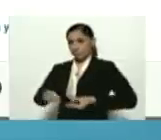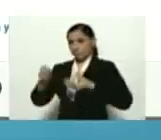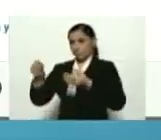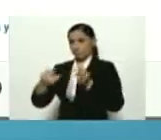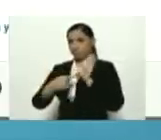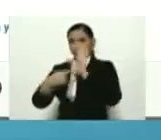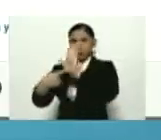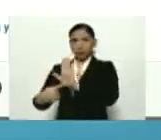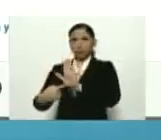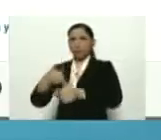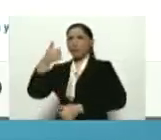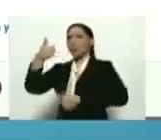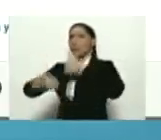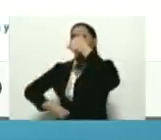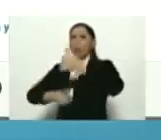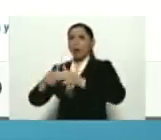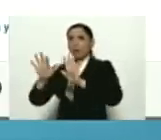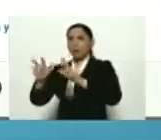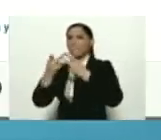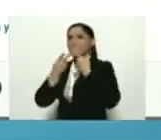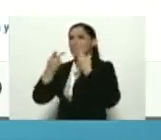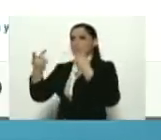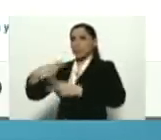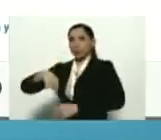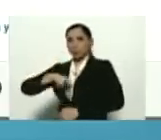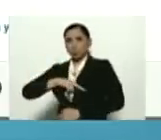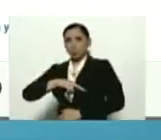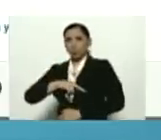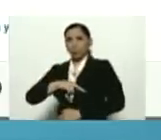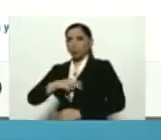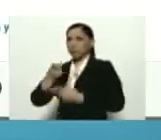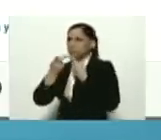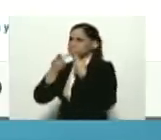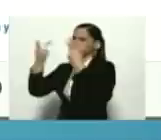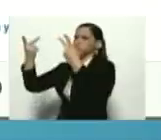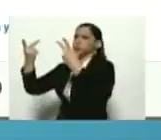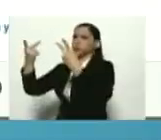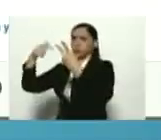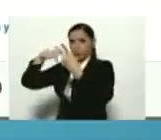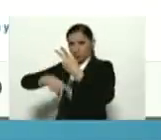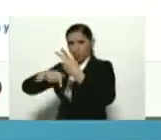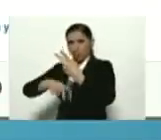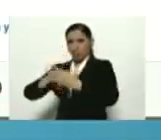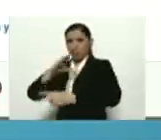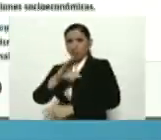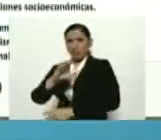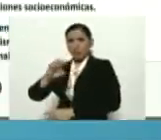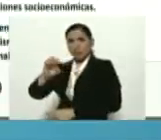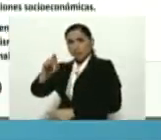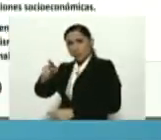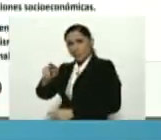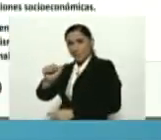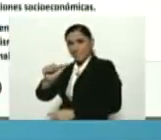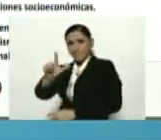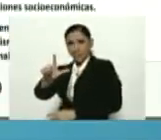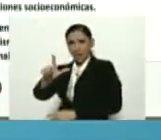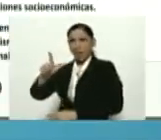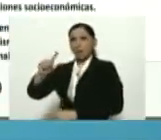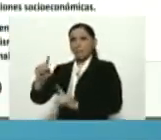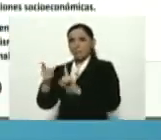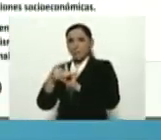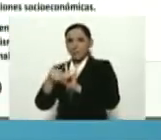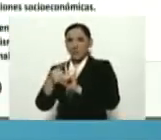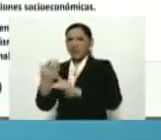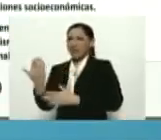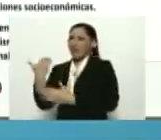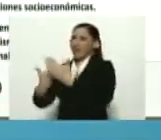brevemente cuáles son los 10 mensajes que nosotros estamos enviando desde la CEPAL. Primero, que ya desde